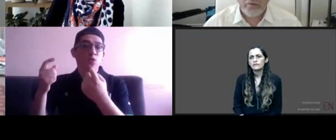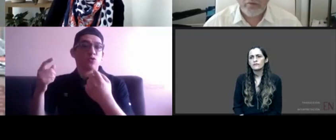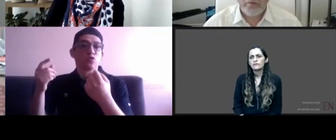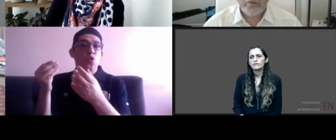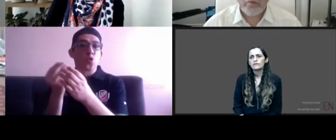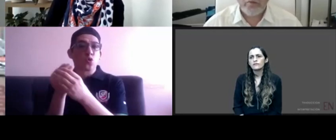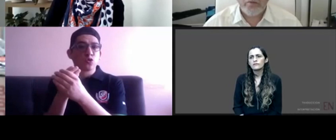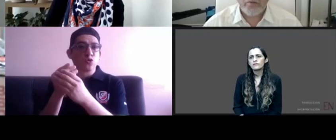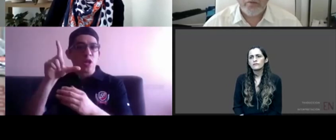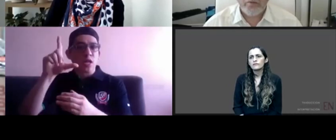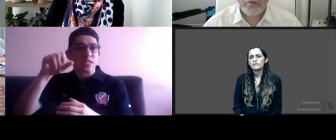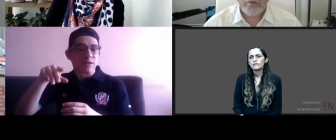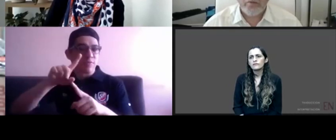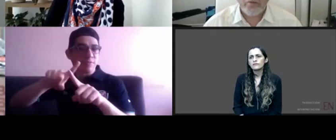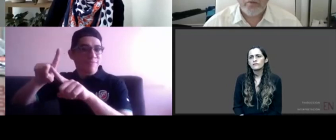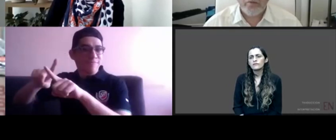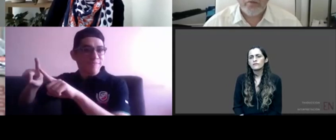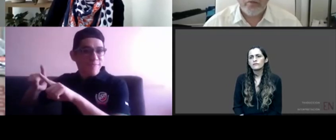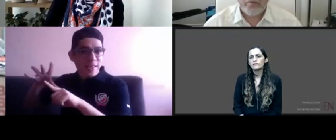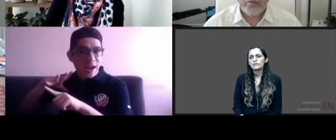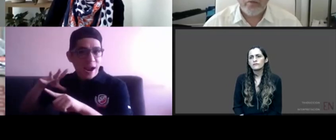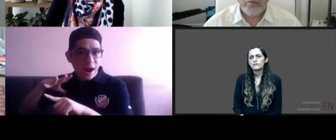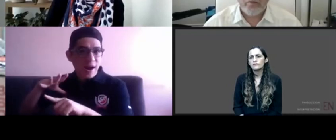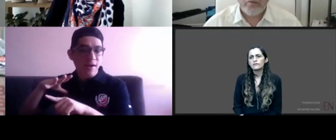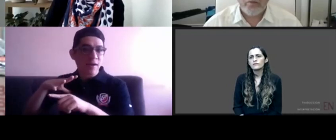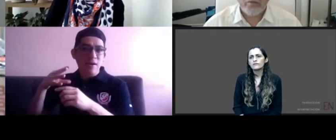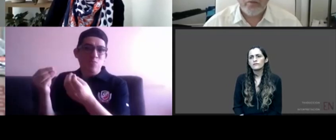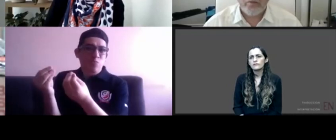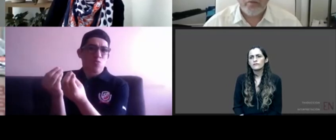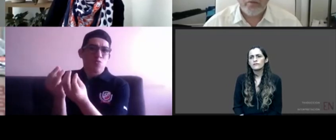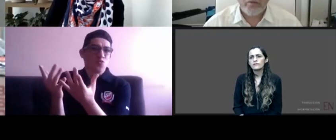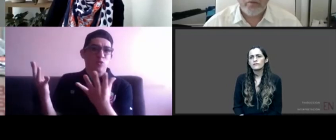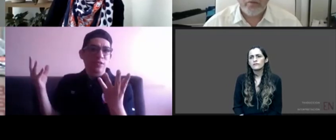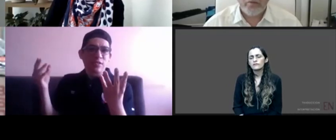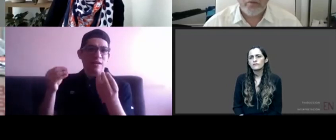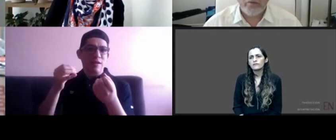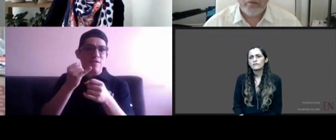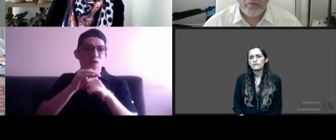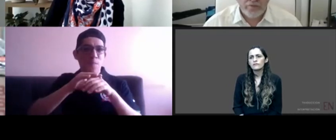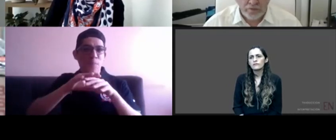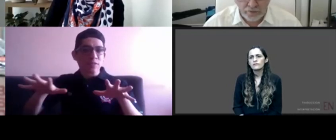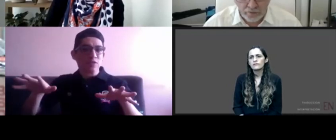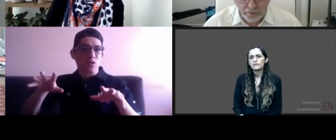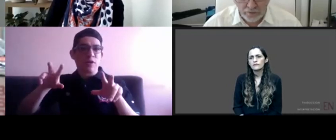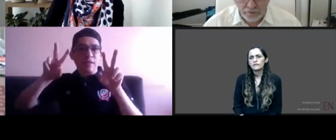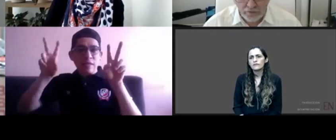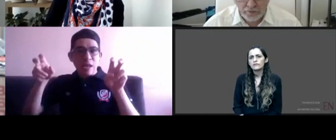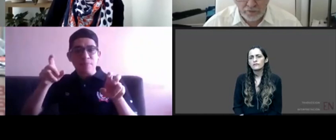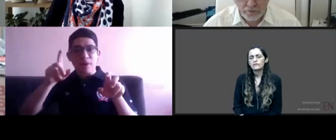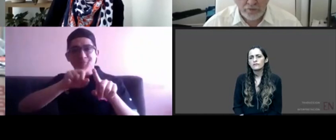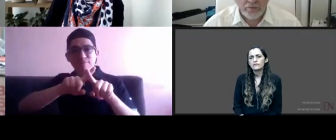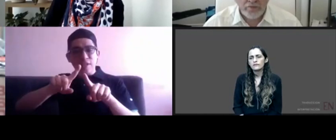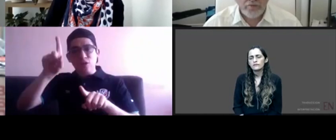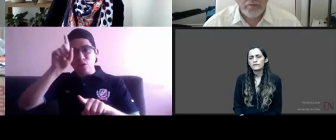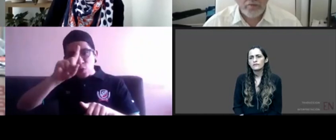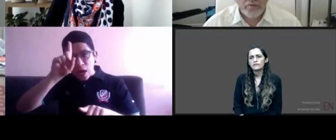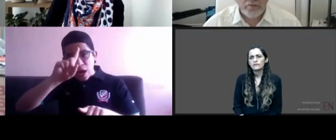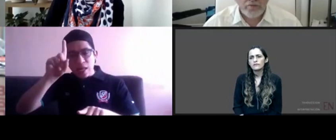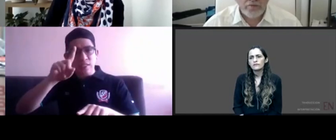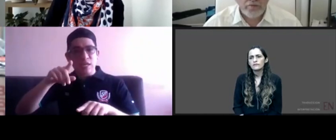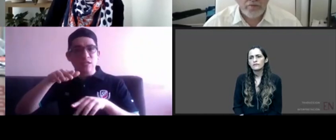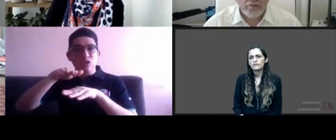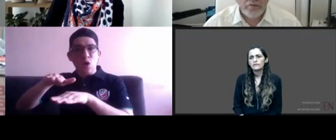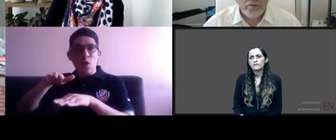estados. También... ahí damos información sobre algunos cursos de lengua de señas mexicana. Hay mucha información en la página